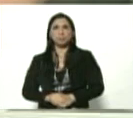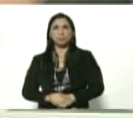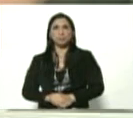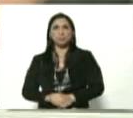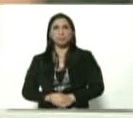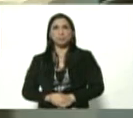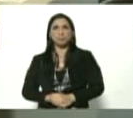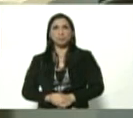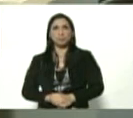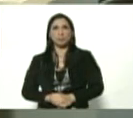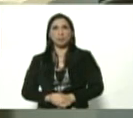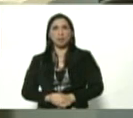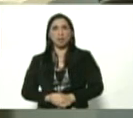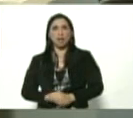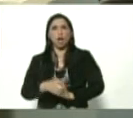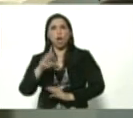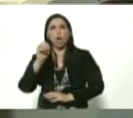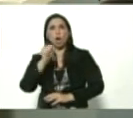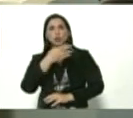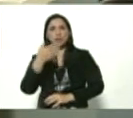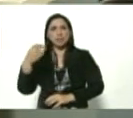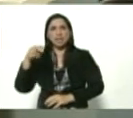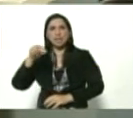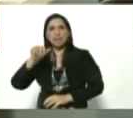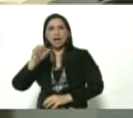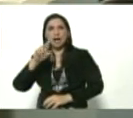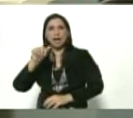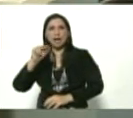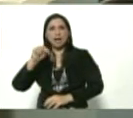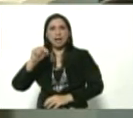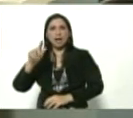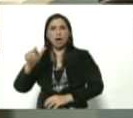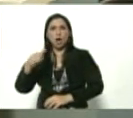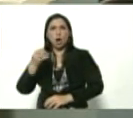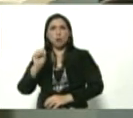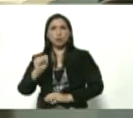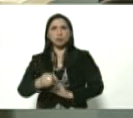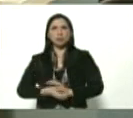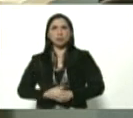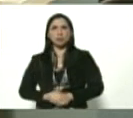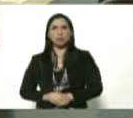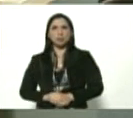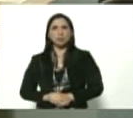de Los Naranjos, en el centro comercial.